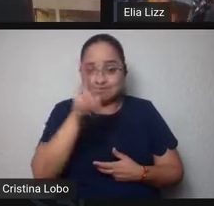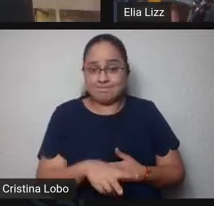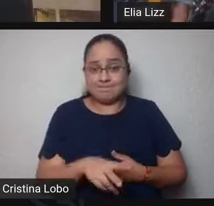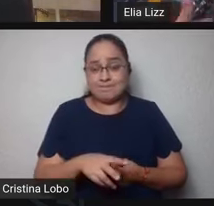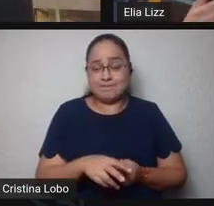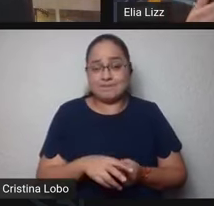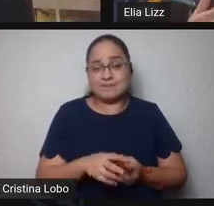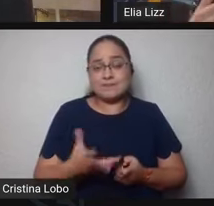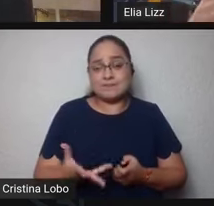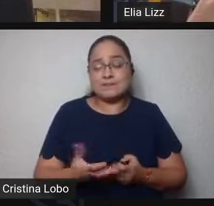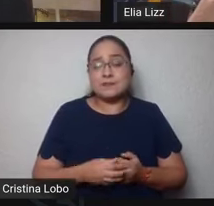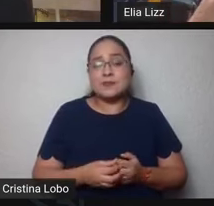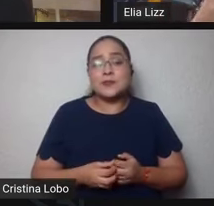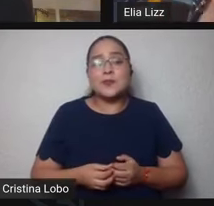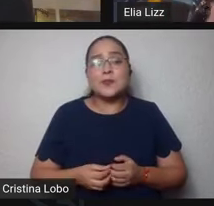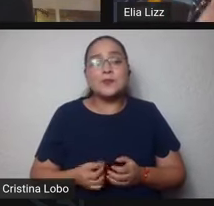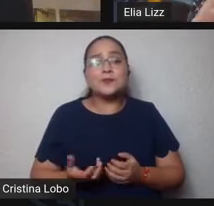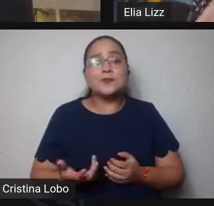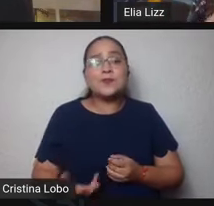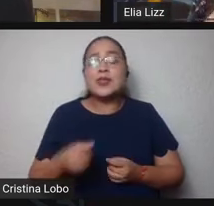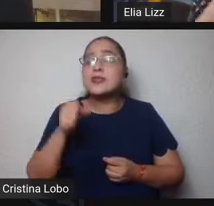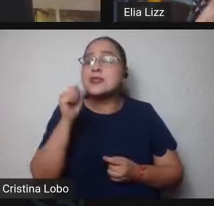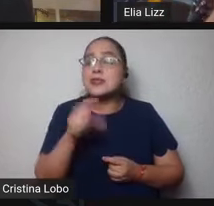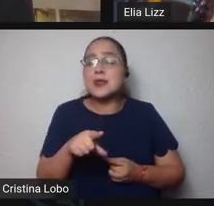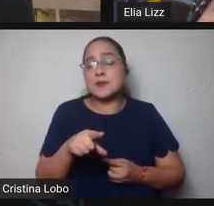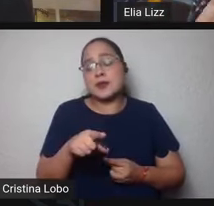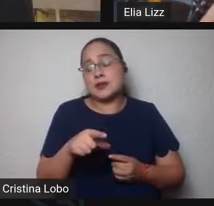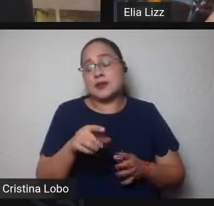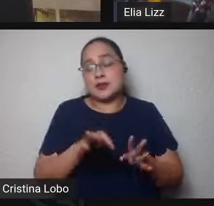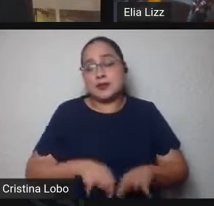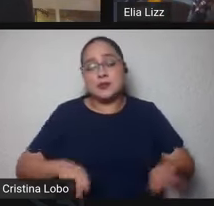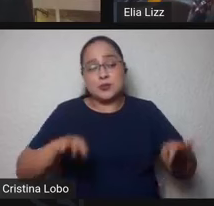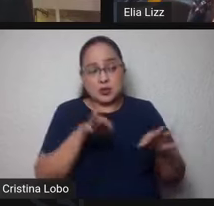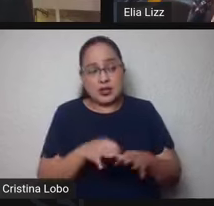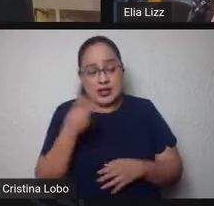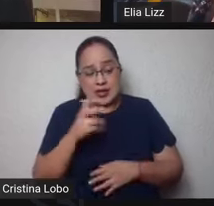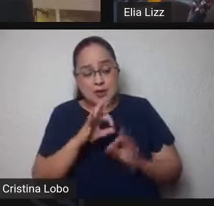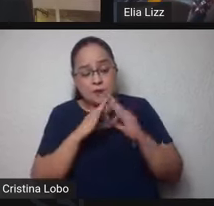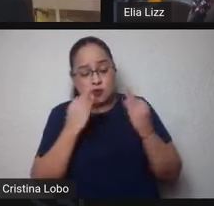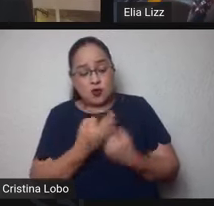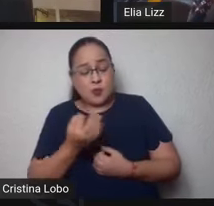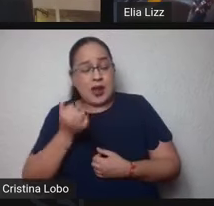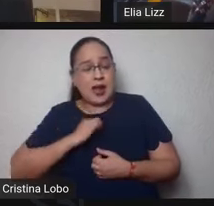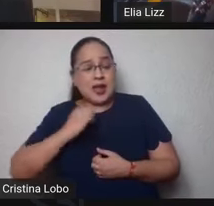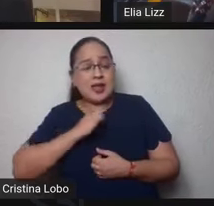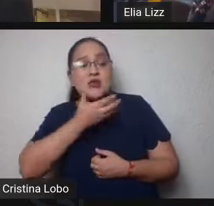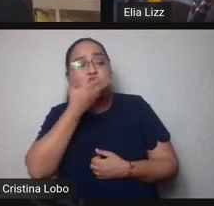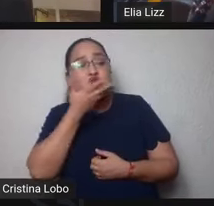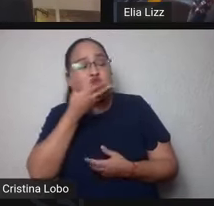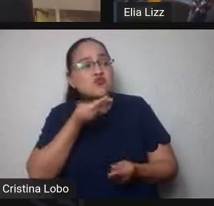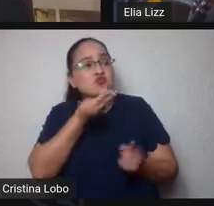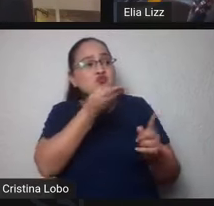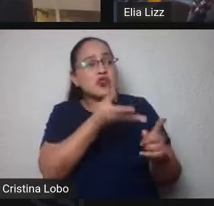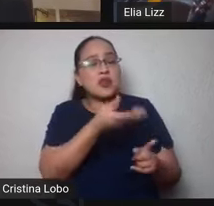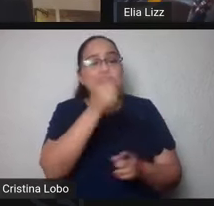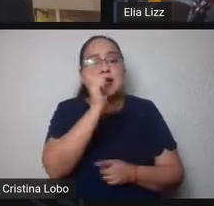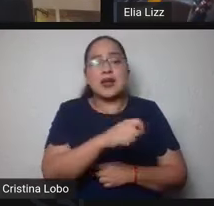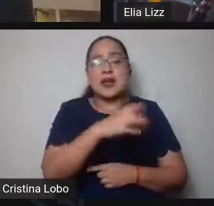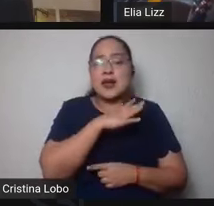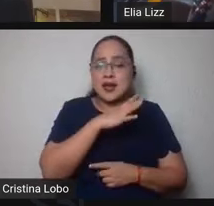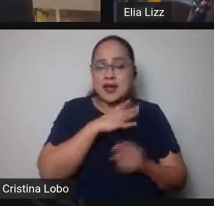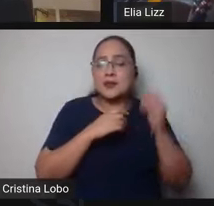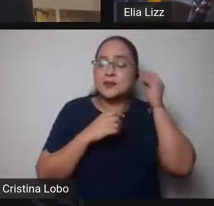dijeran? Pero el punto es que también esa expresión estereotipada, violenta de género, tiene